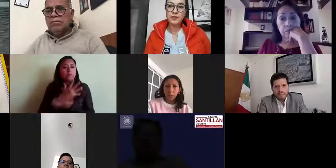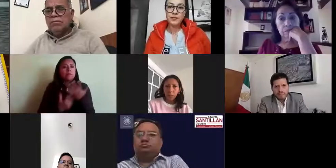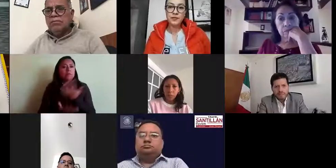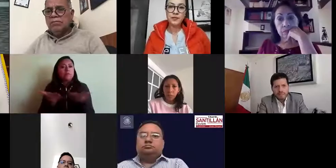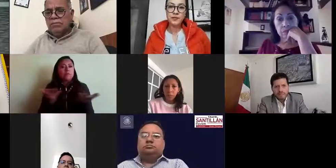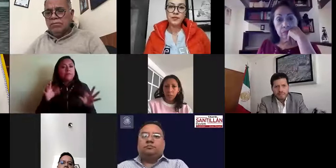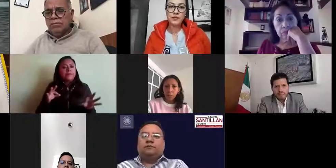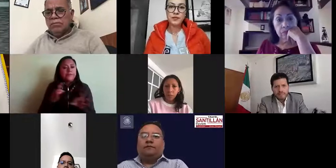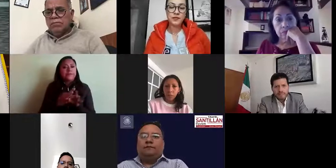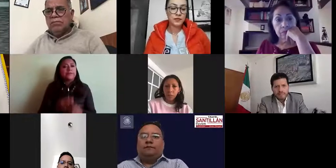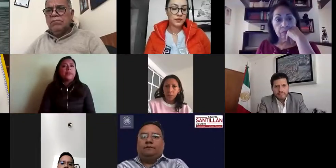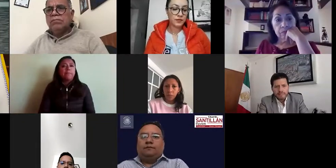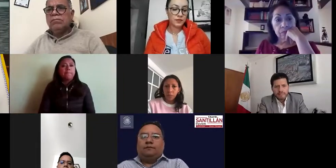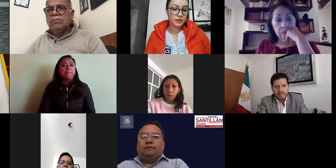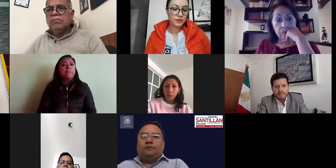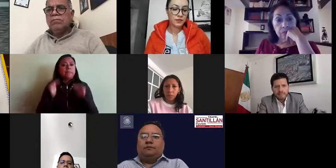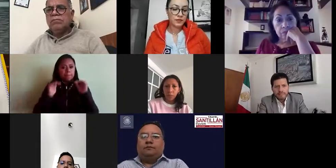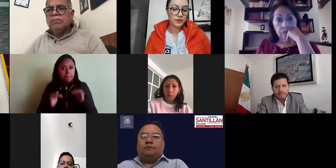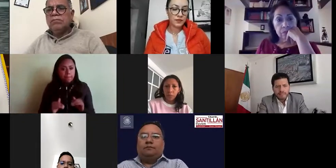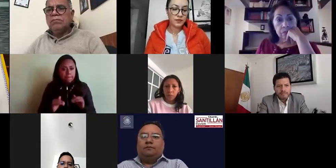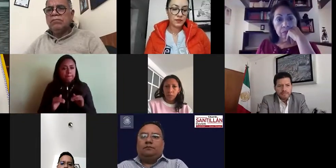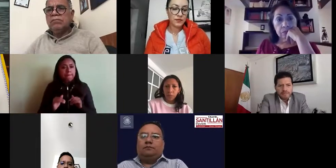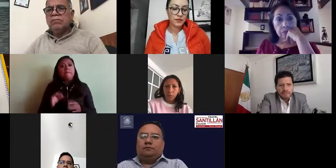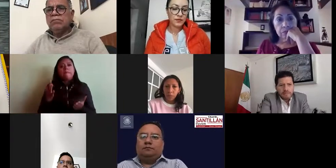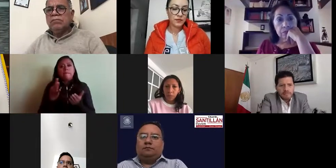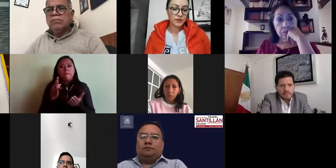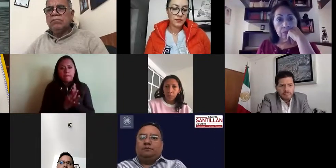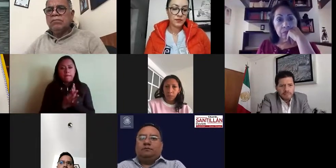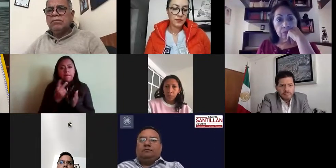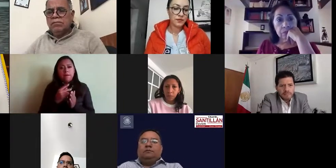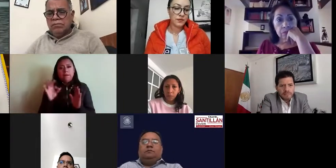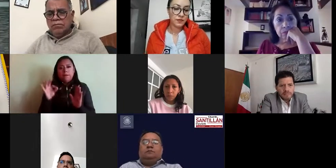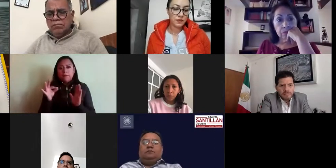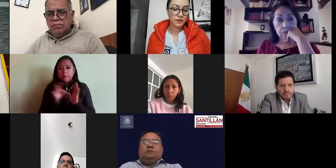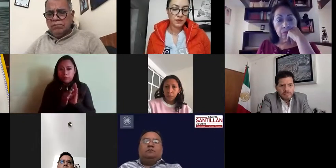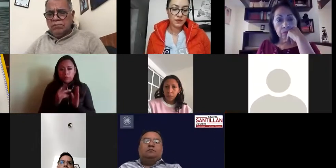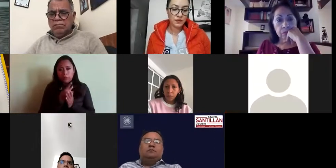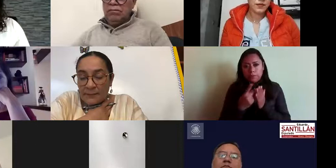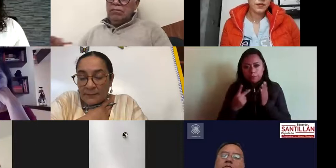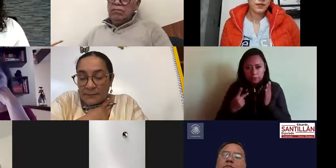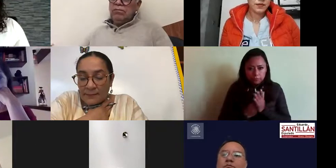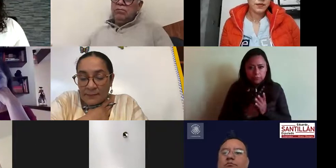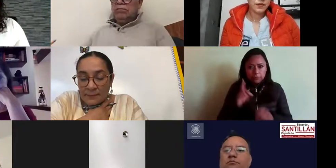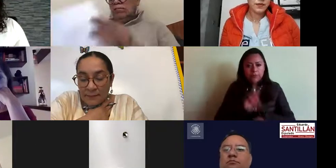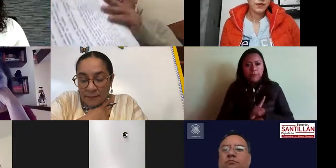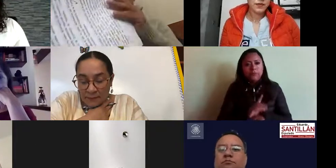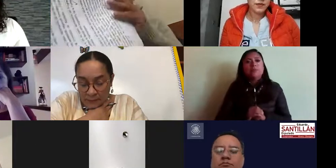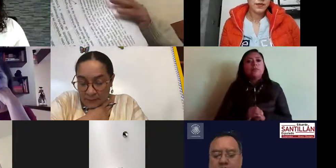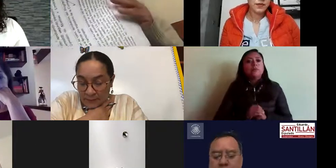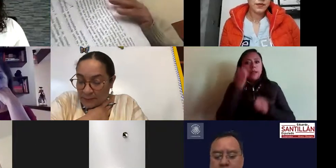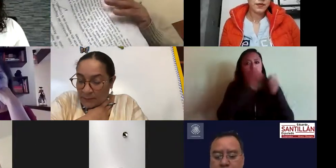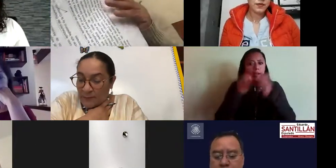haya lugar. El siguiente punto del orden del día es análisis, discusión y, en su caso, aprobación de la opinión